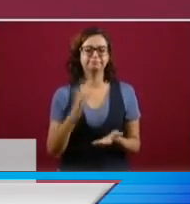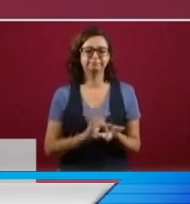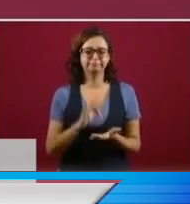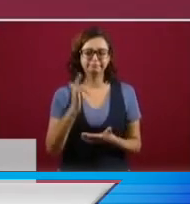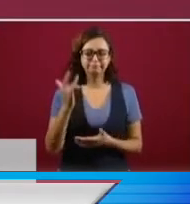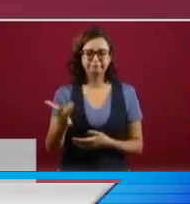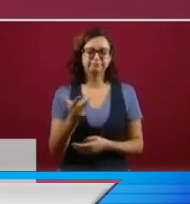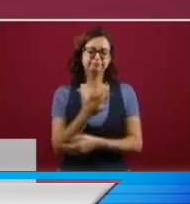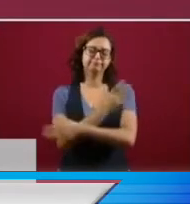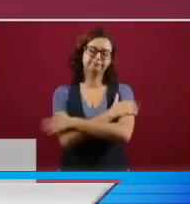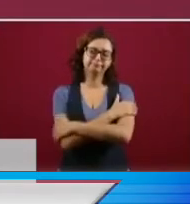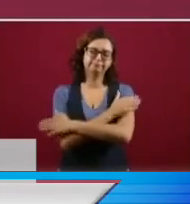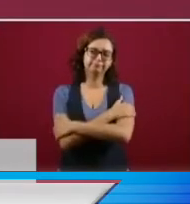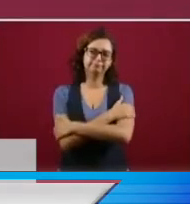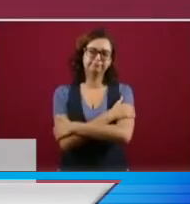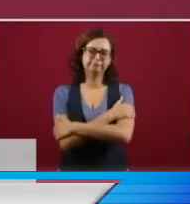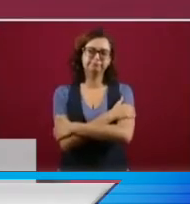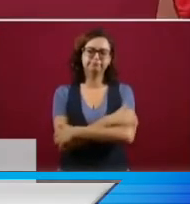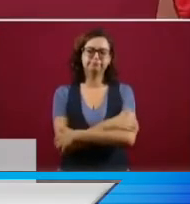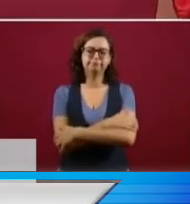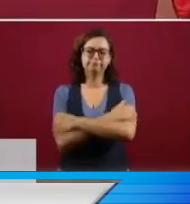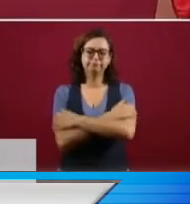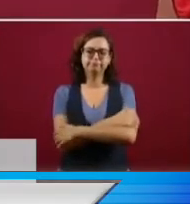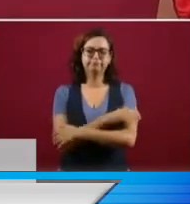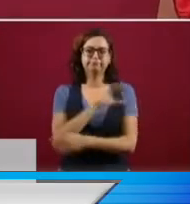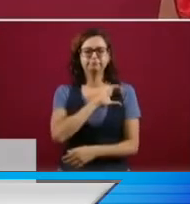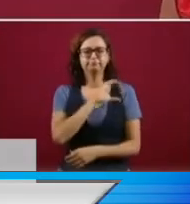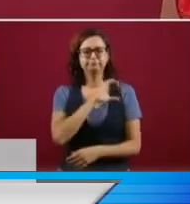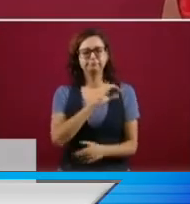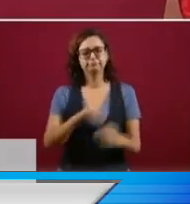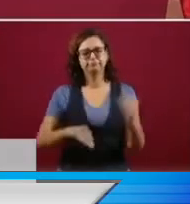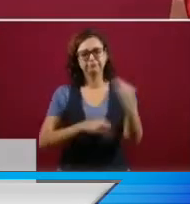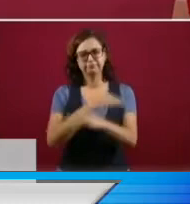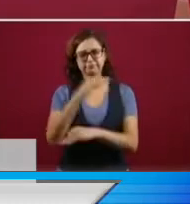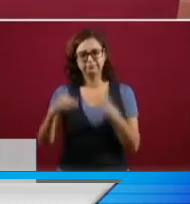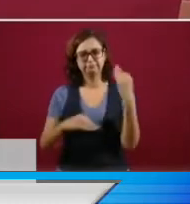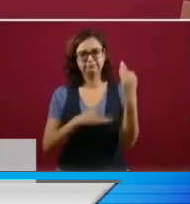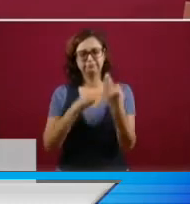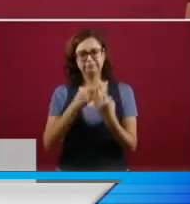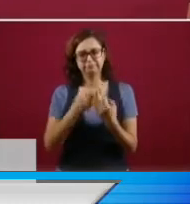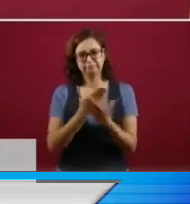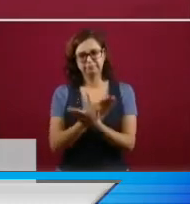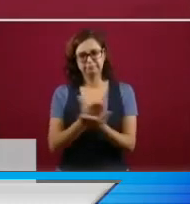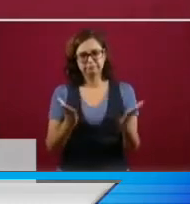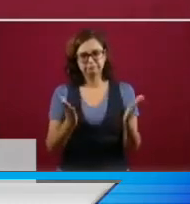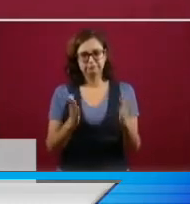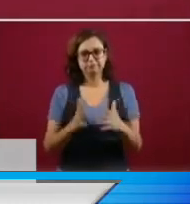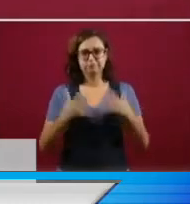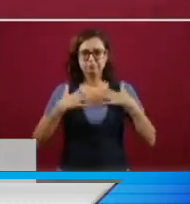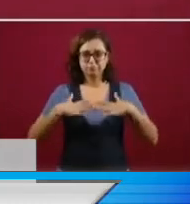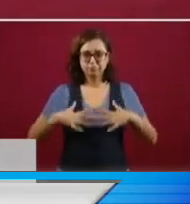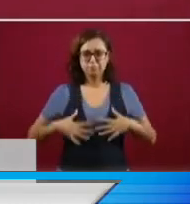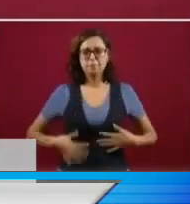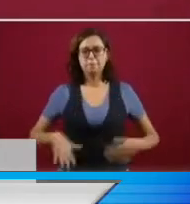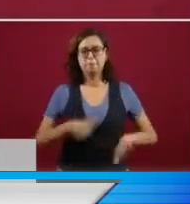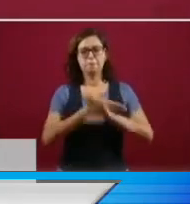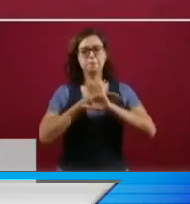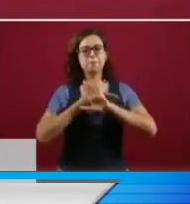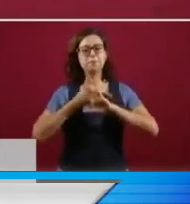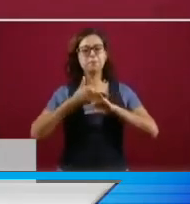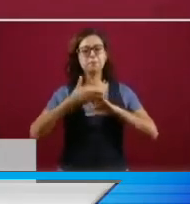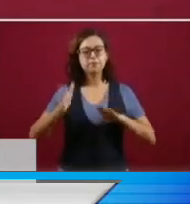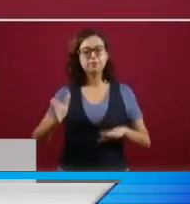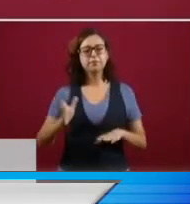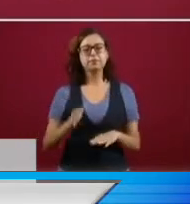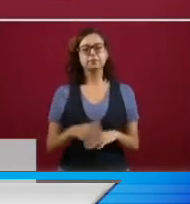2 de octubre de 1968. Su participación fue muy importante en hechos delictivos de algunos infiltrados. El cinturón de paz